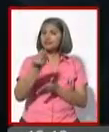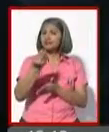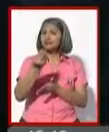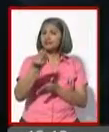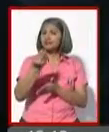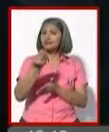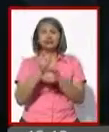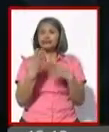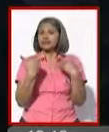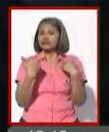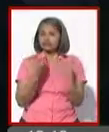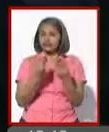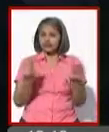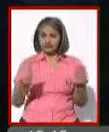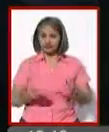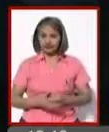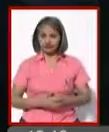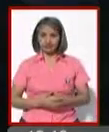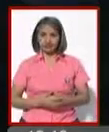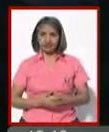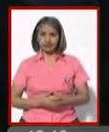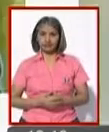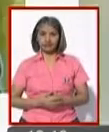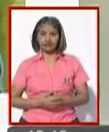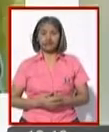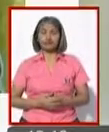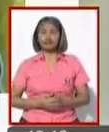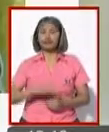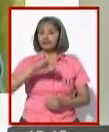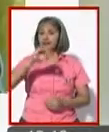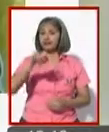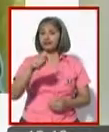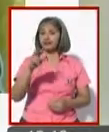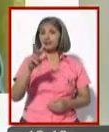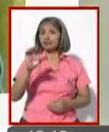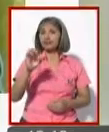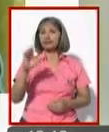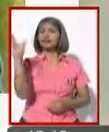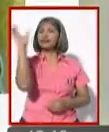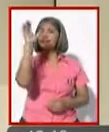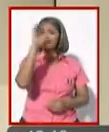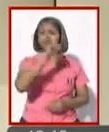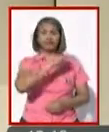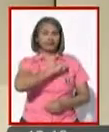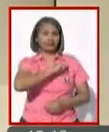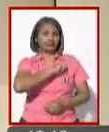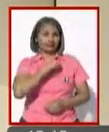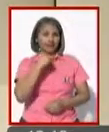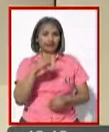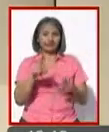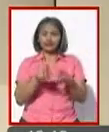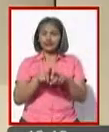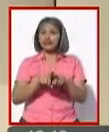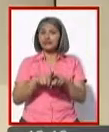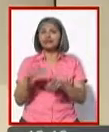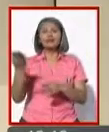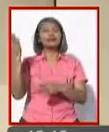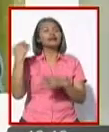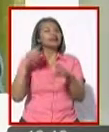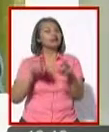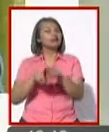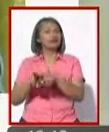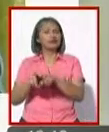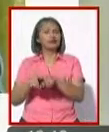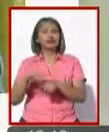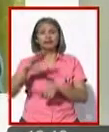tenía sus cosas, ella sacando a su hijo adelante. Javier Rivas García ahora es buscado por la policía. Él mismo sería expareja de la